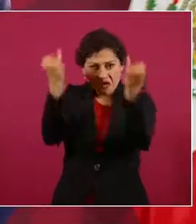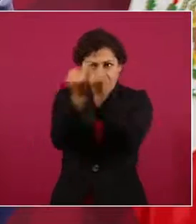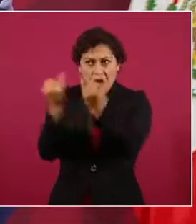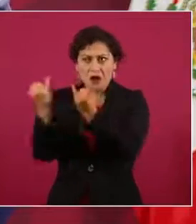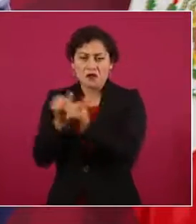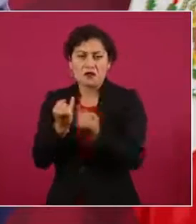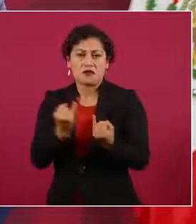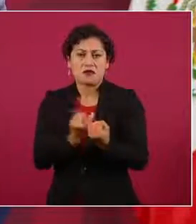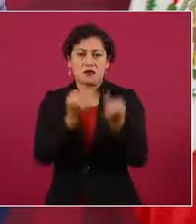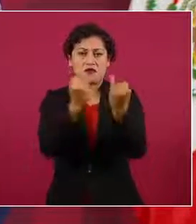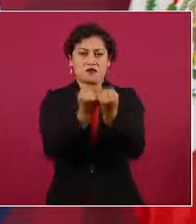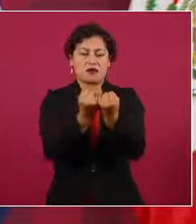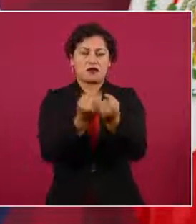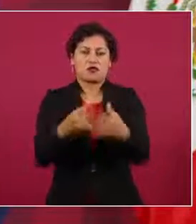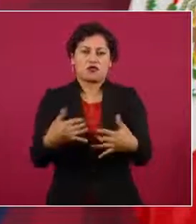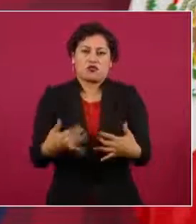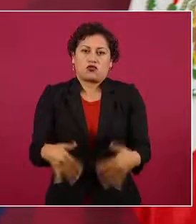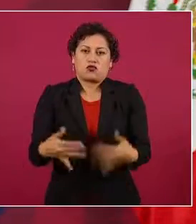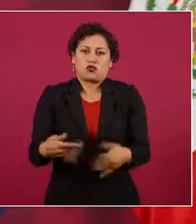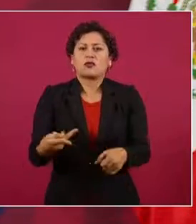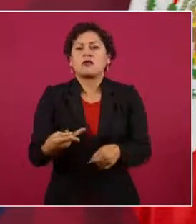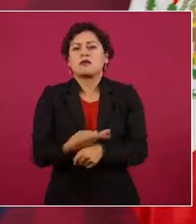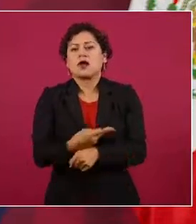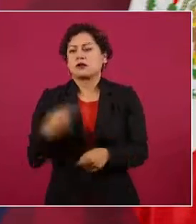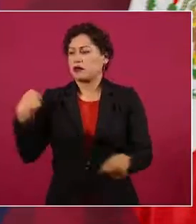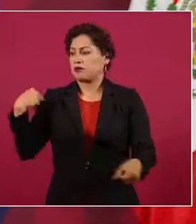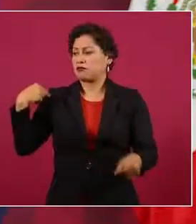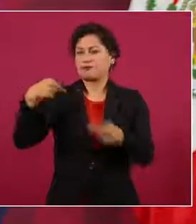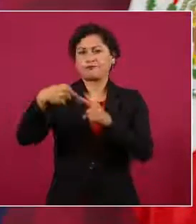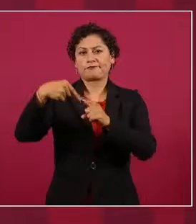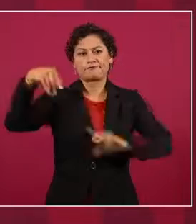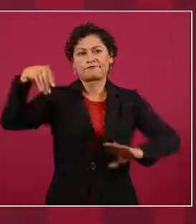Y eso resultó un rotundo fracaso.